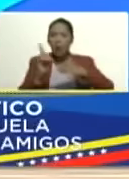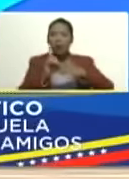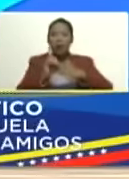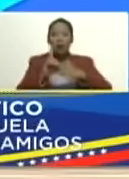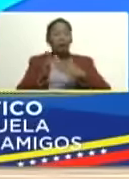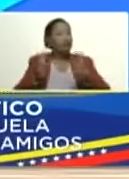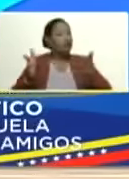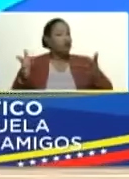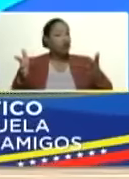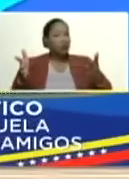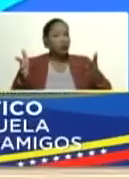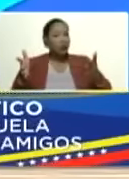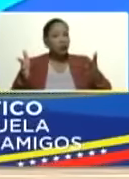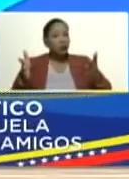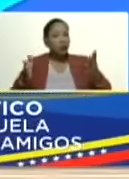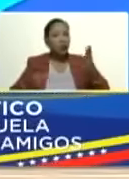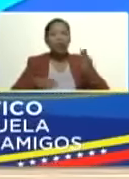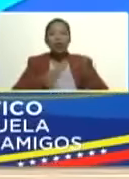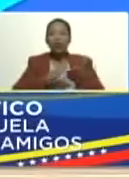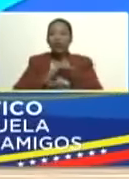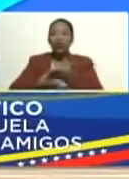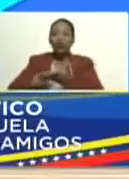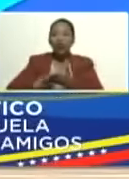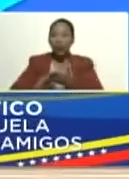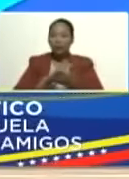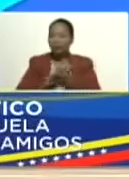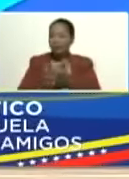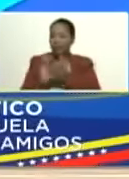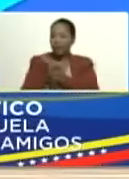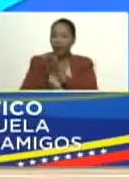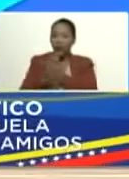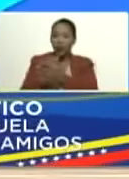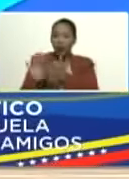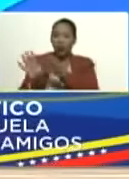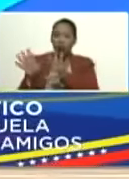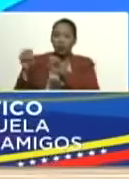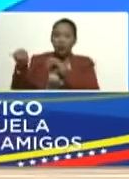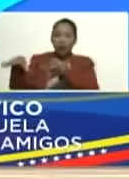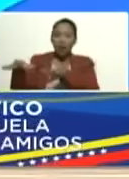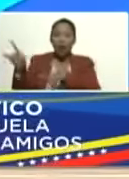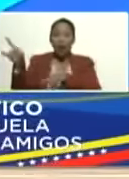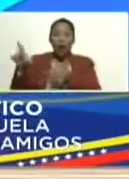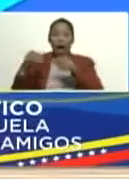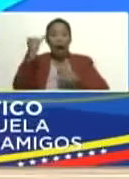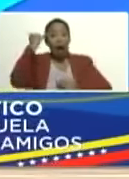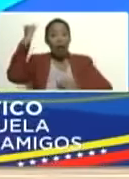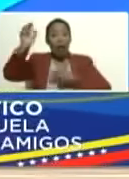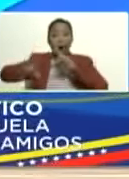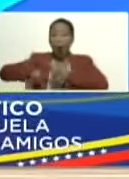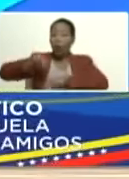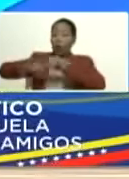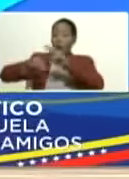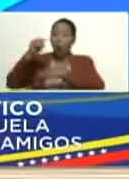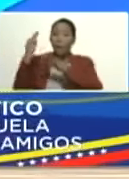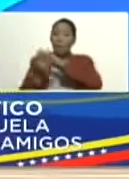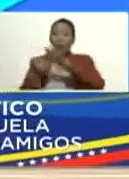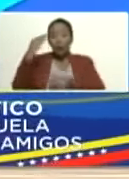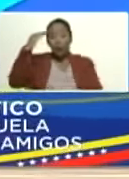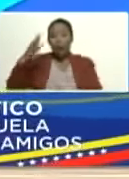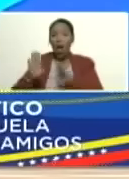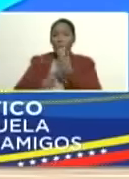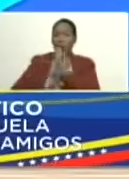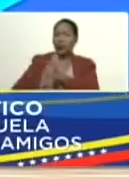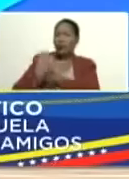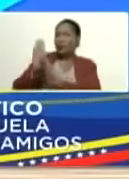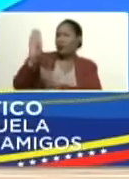que se desechara, se abandonara la idea de construir una base militar para cohetes al